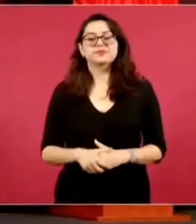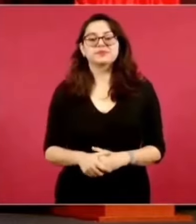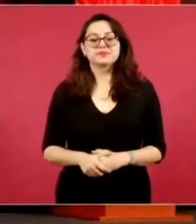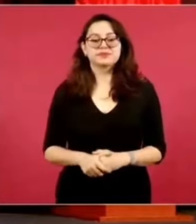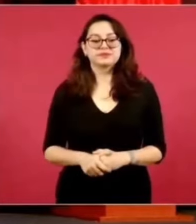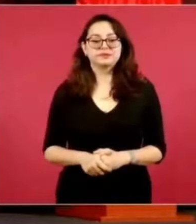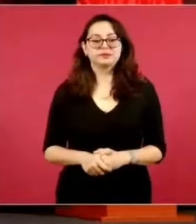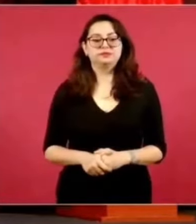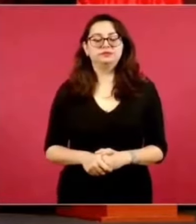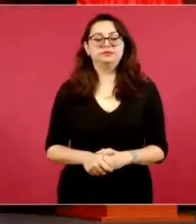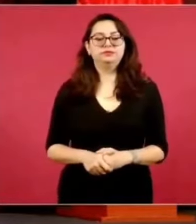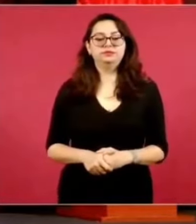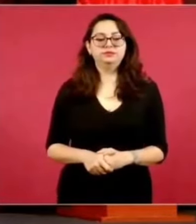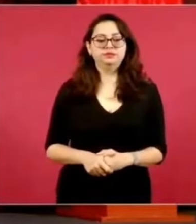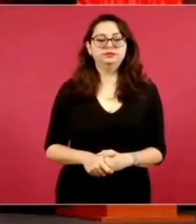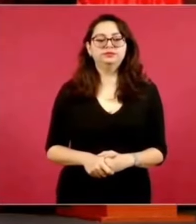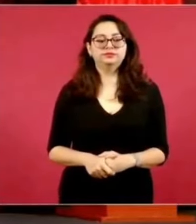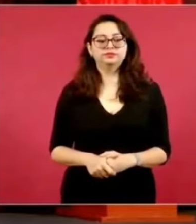que